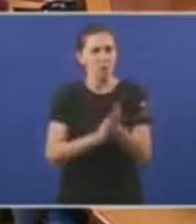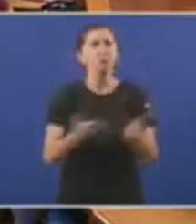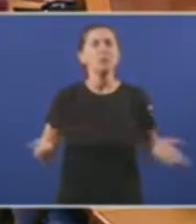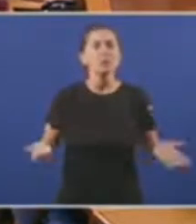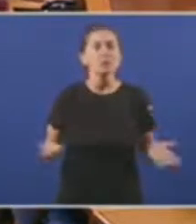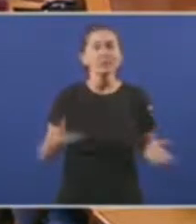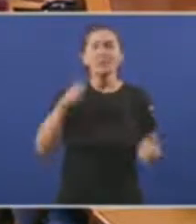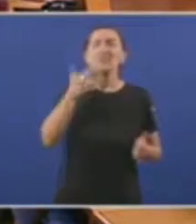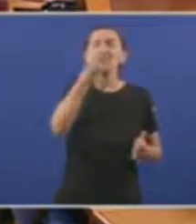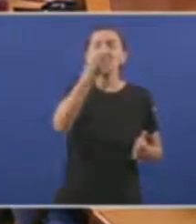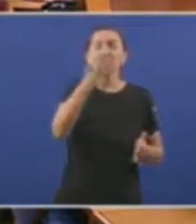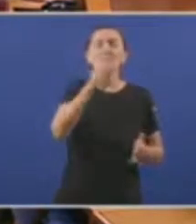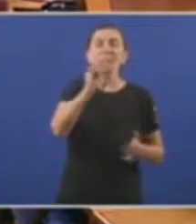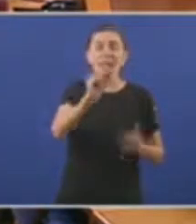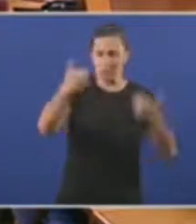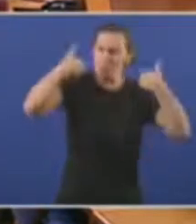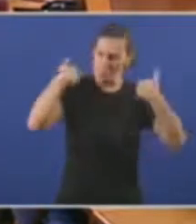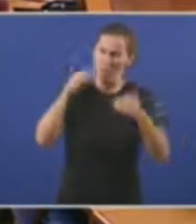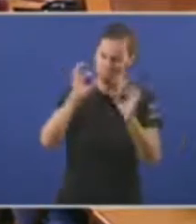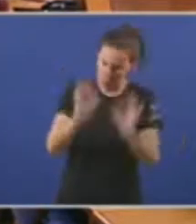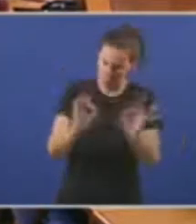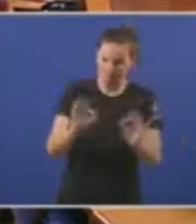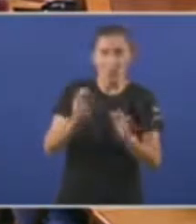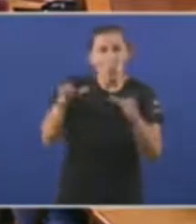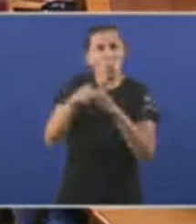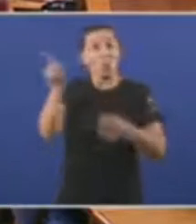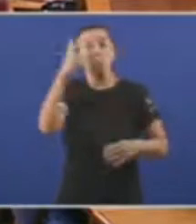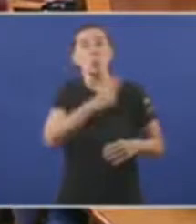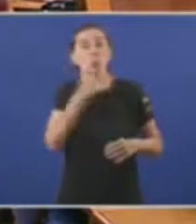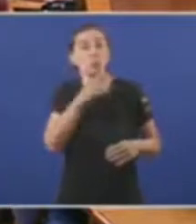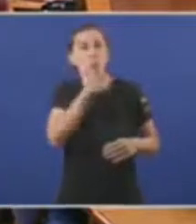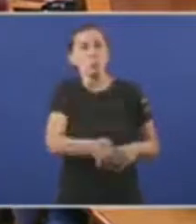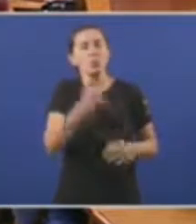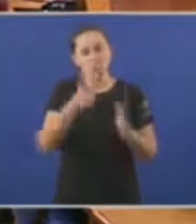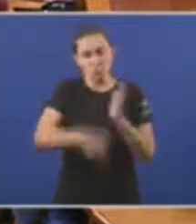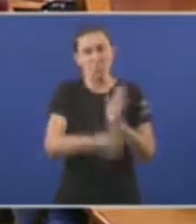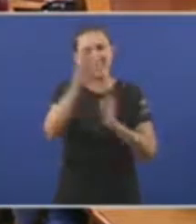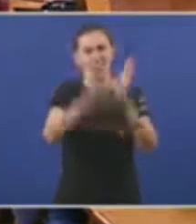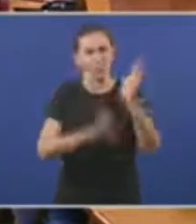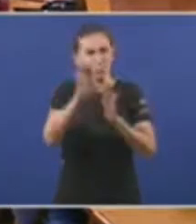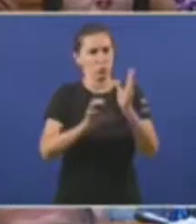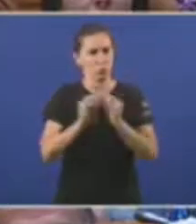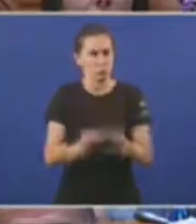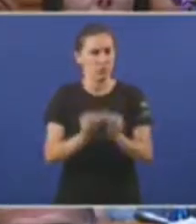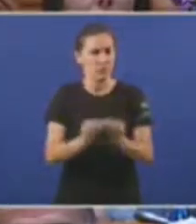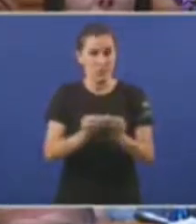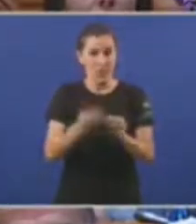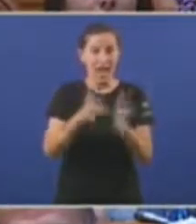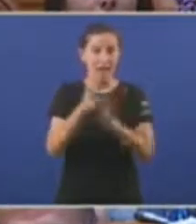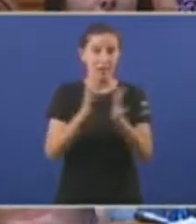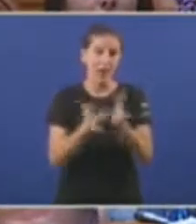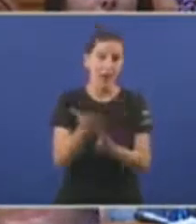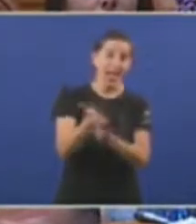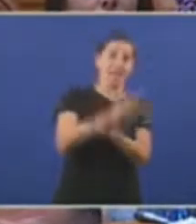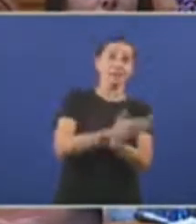que o Partido Socialista ten responsabilidades, porque prometeu que habría un estatuto antes de abril e non o